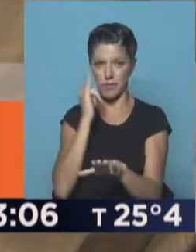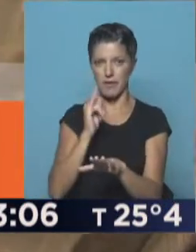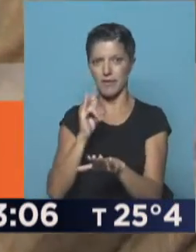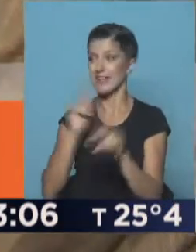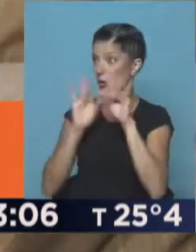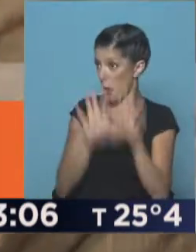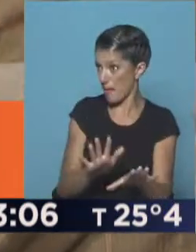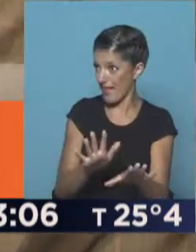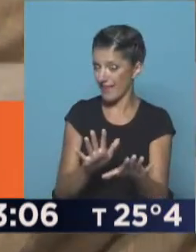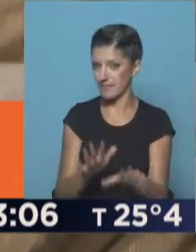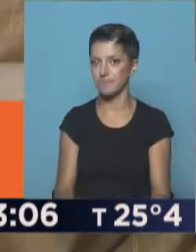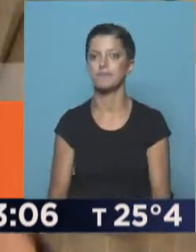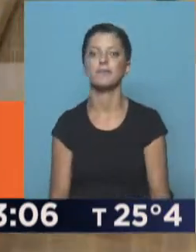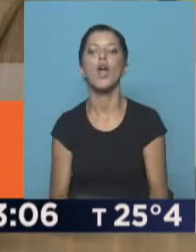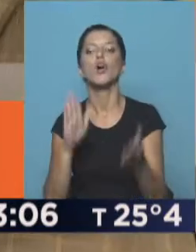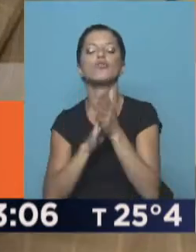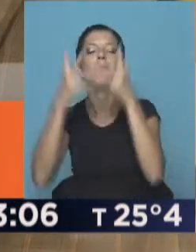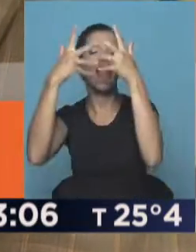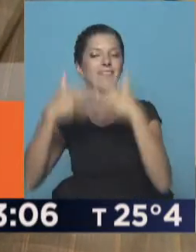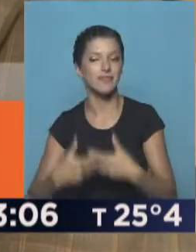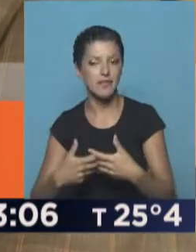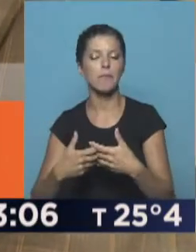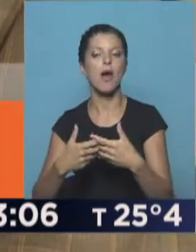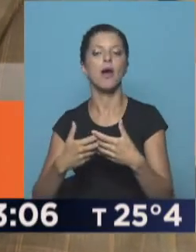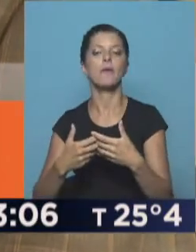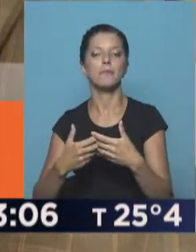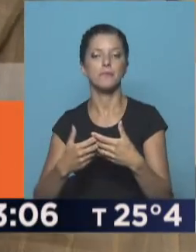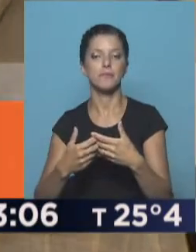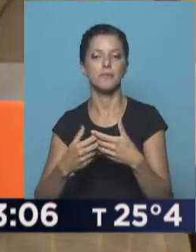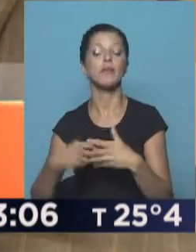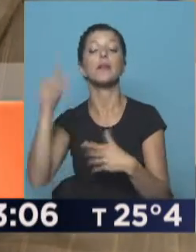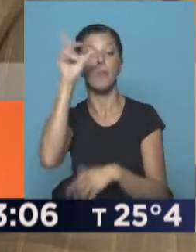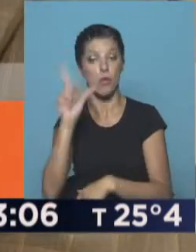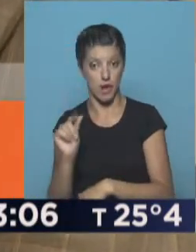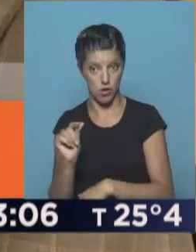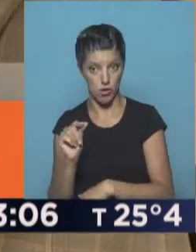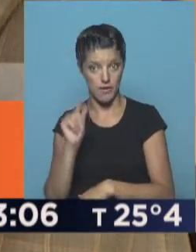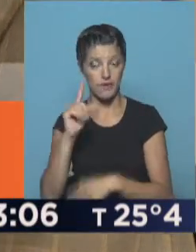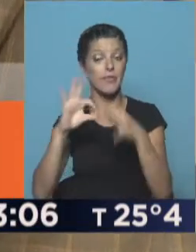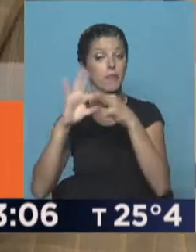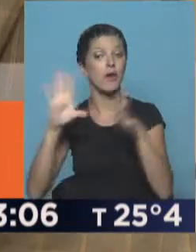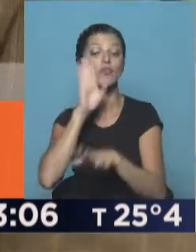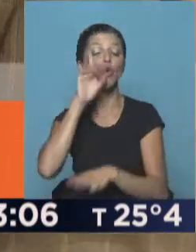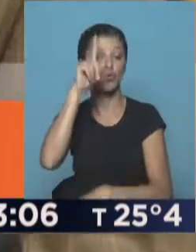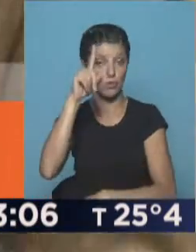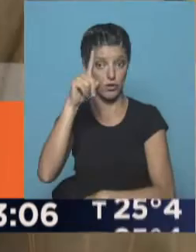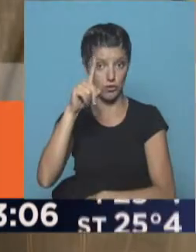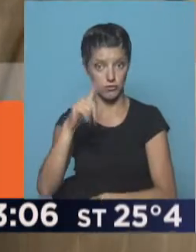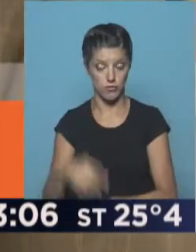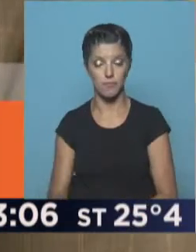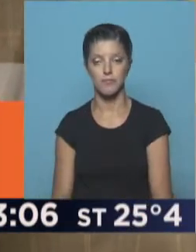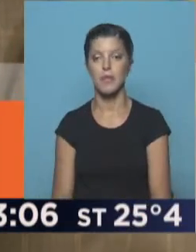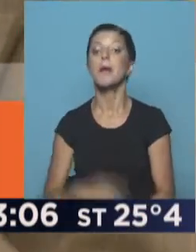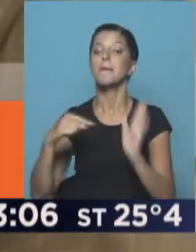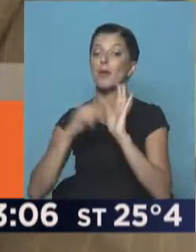Que el sistema de checks and balances o de contrapesos que tiene el sistema republicano-americano, el sistema de la democracia estadounidense, pero también la